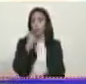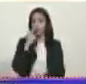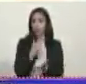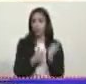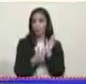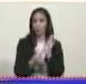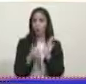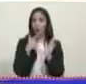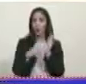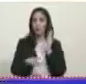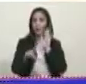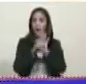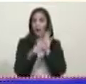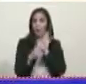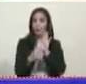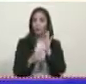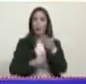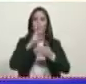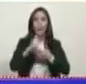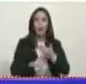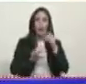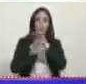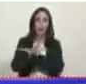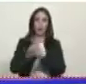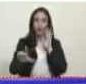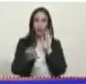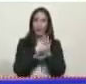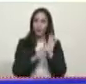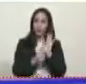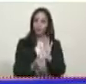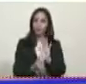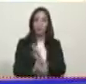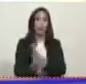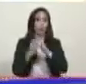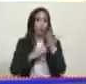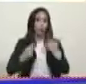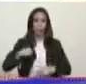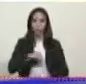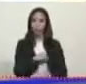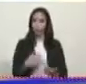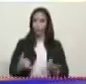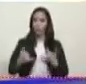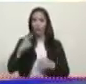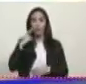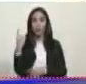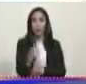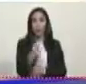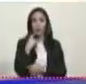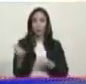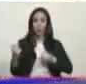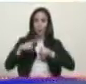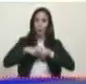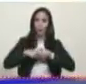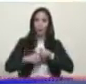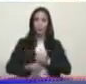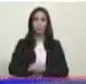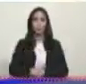establece la ley del plan de la patria, donde nosotros debemos hacer